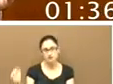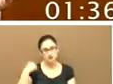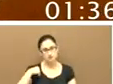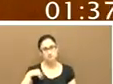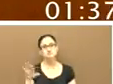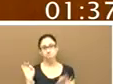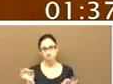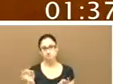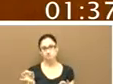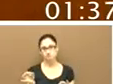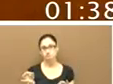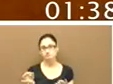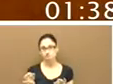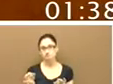diablo